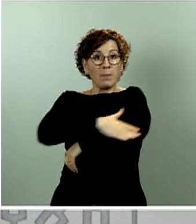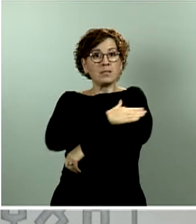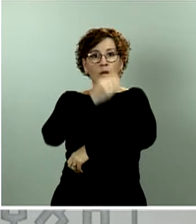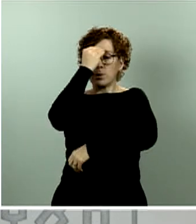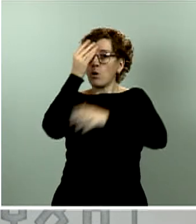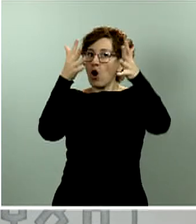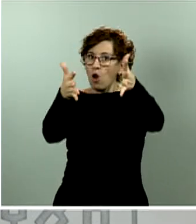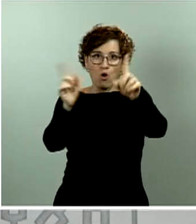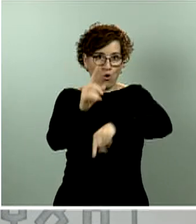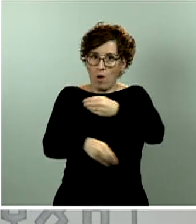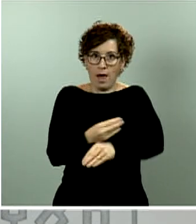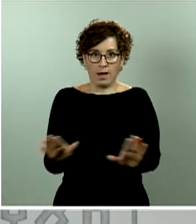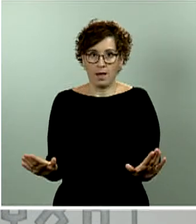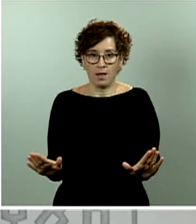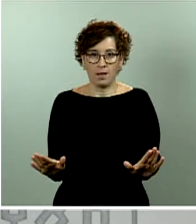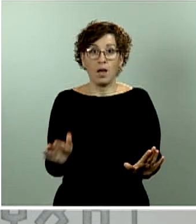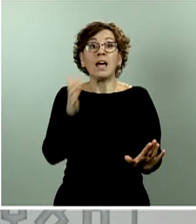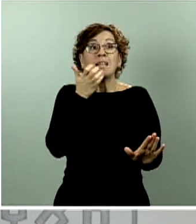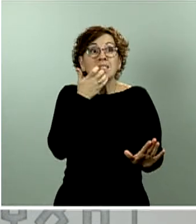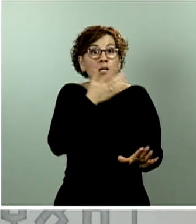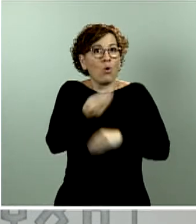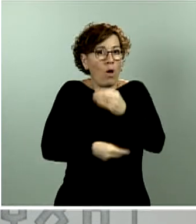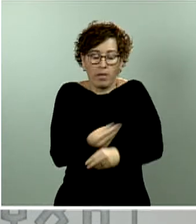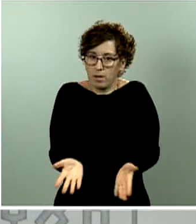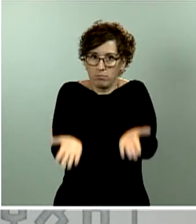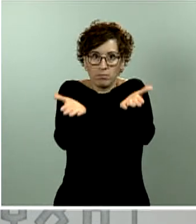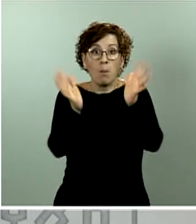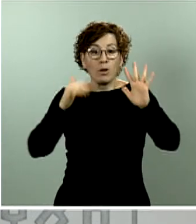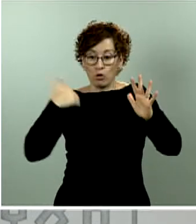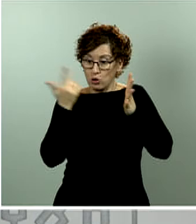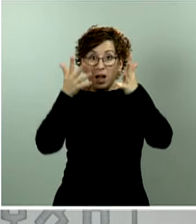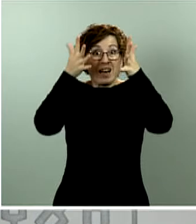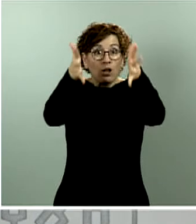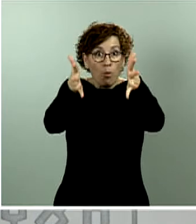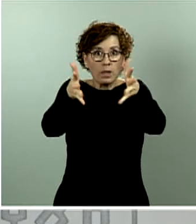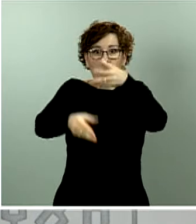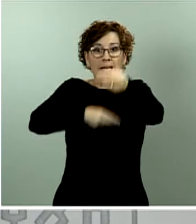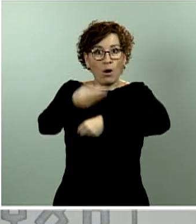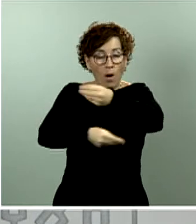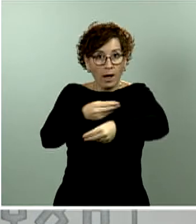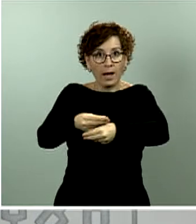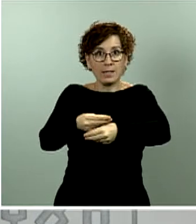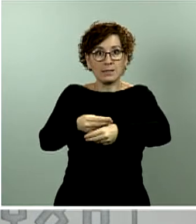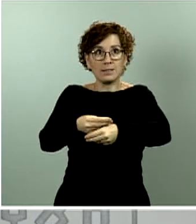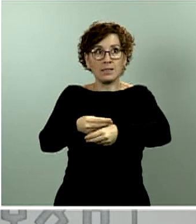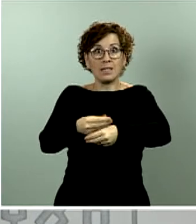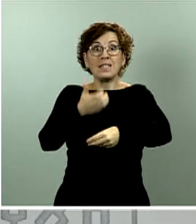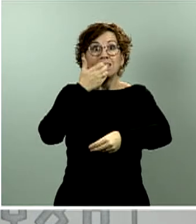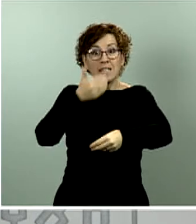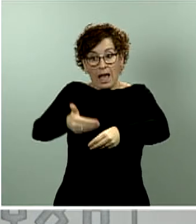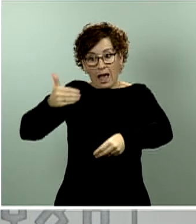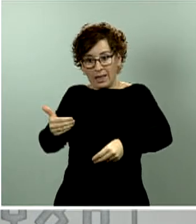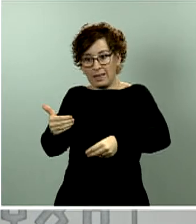haga, lo hará, pero no podemos recomendar hacer pruebas masivas de este tipo si no está bien